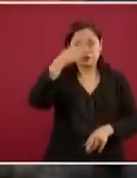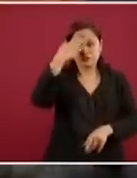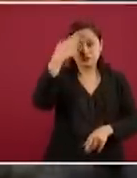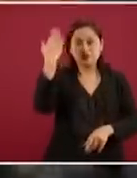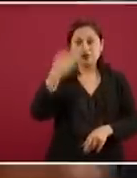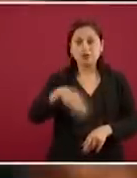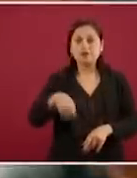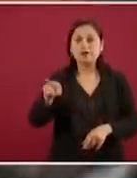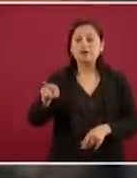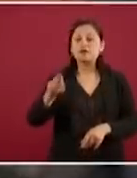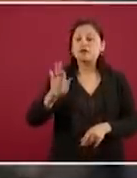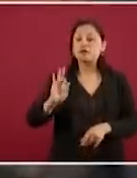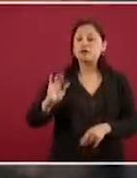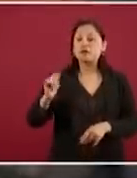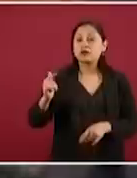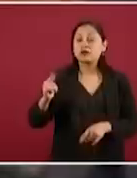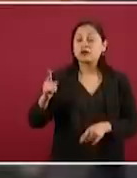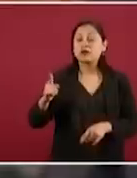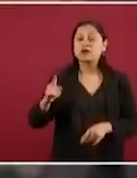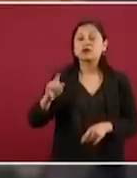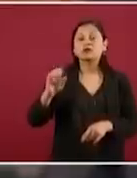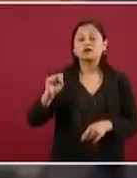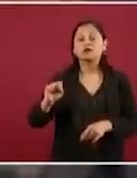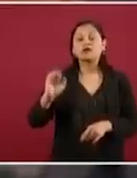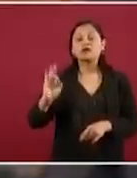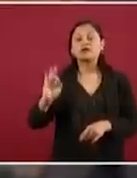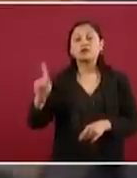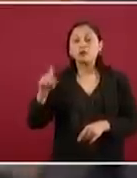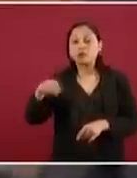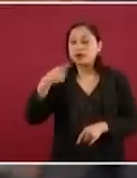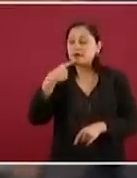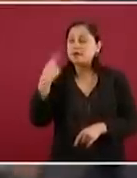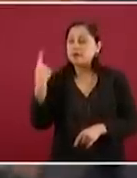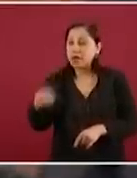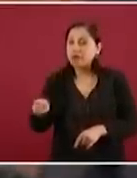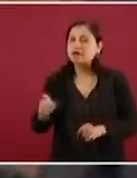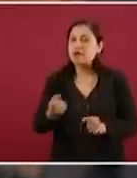ante la Secretaría de la Función Pública, pero ahora están buscando